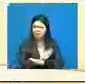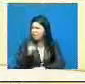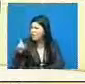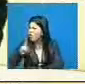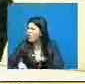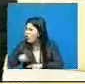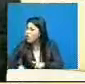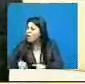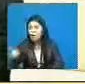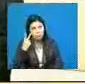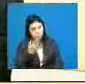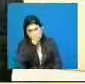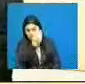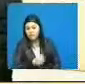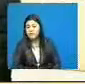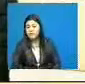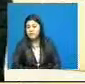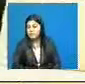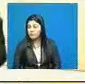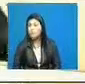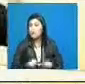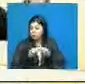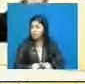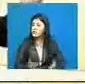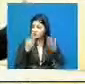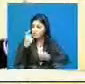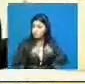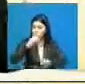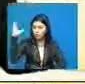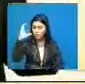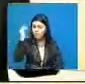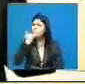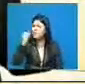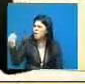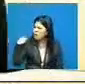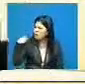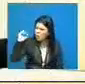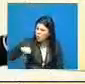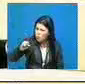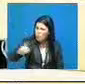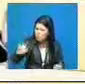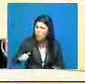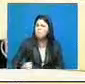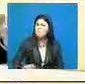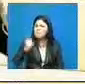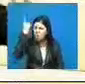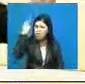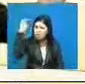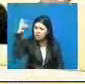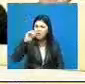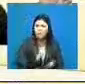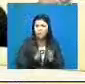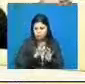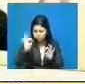hacer, lo cual da estabilidad a la economía. ¿Por qué dicen ellos que tenemos capacidad de hacer políticas fiscales contracíclicas moderadas?